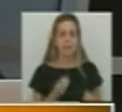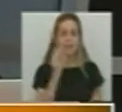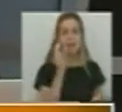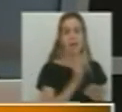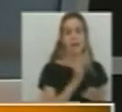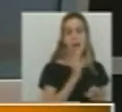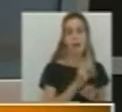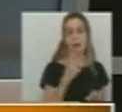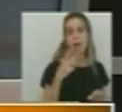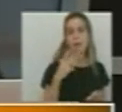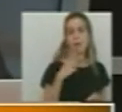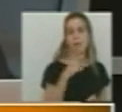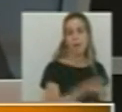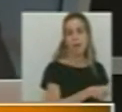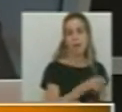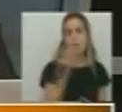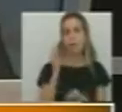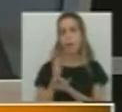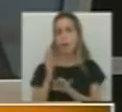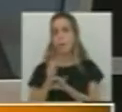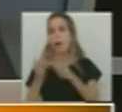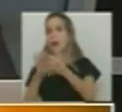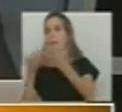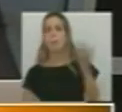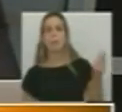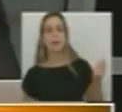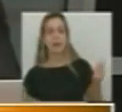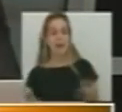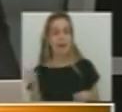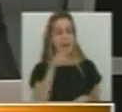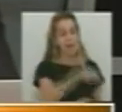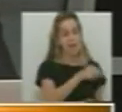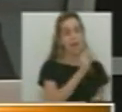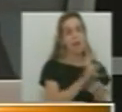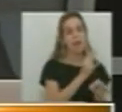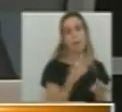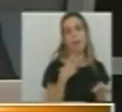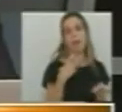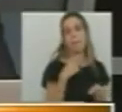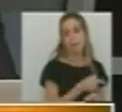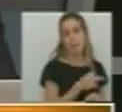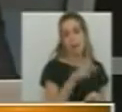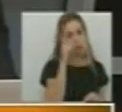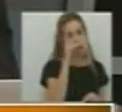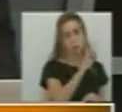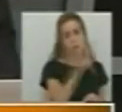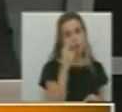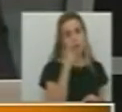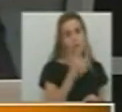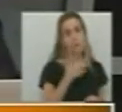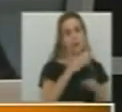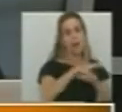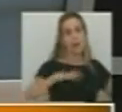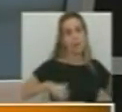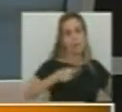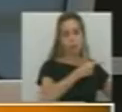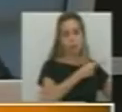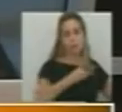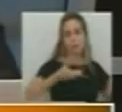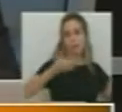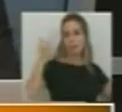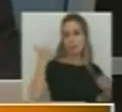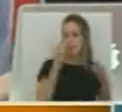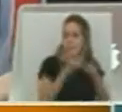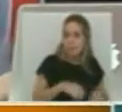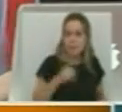lo que decías vos el otro día, porque los chicos en el colegio privado, los 800.000 alumnos de los colegios privados, ya arrancaron y le vienen sacando una